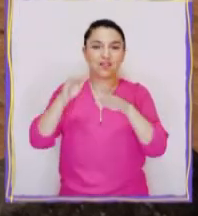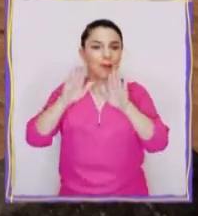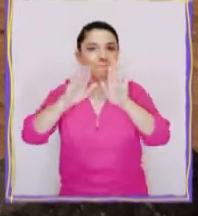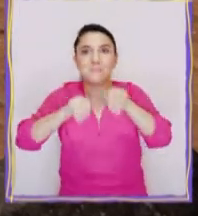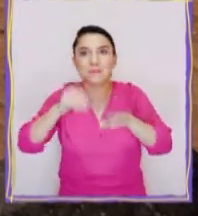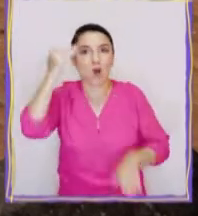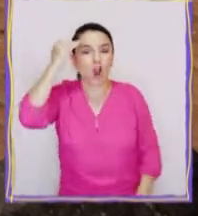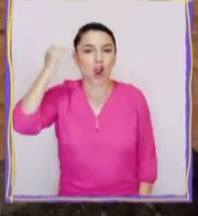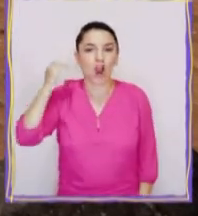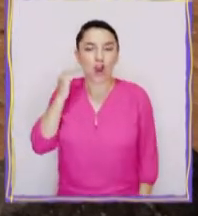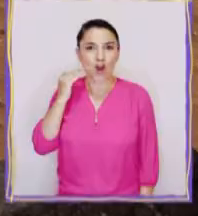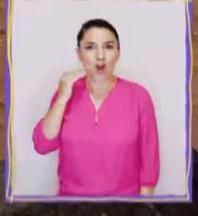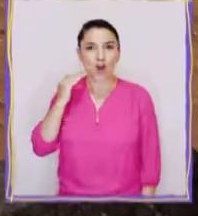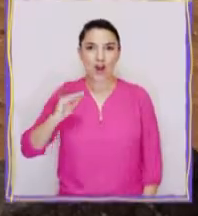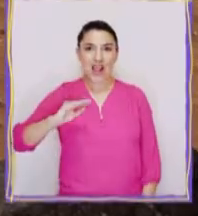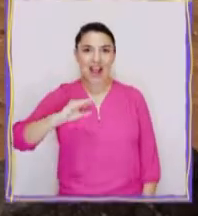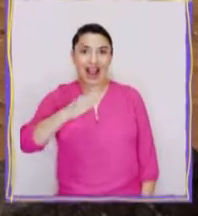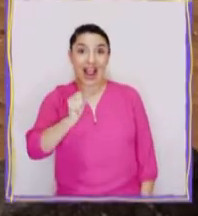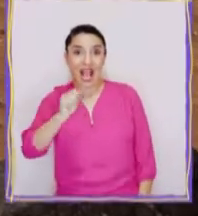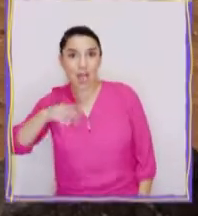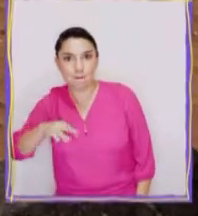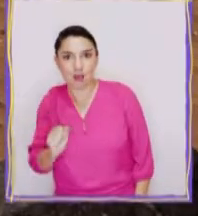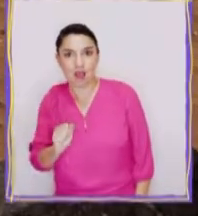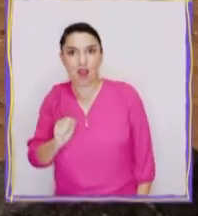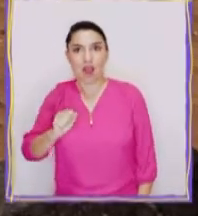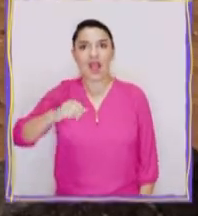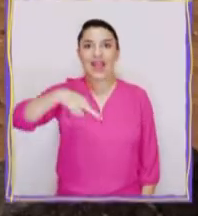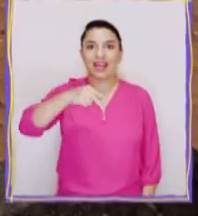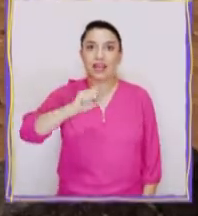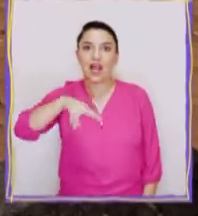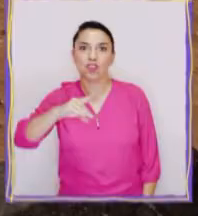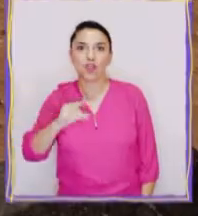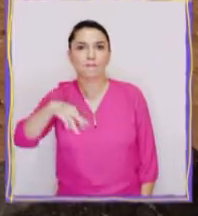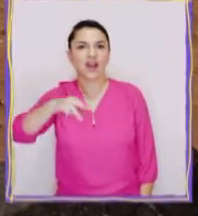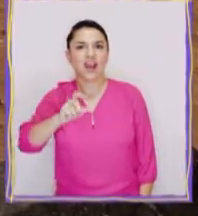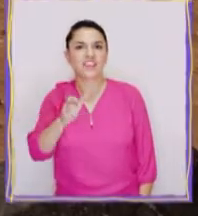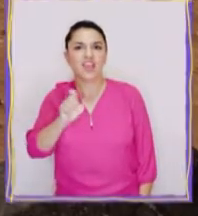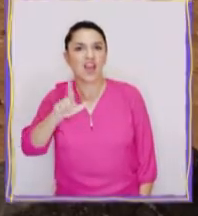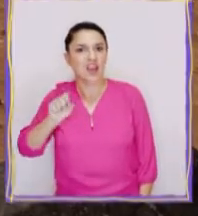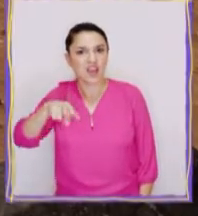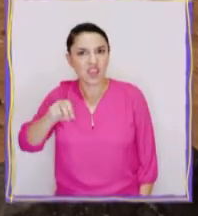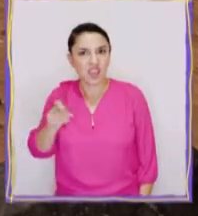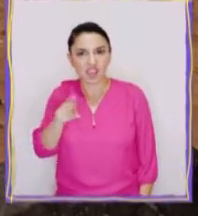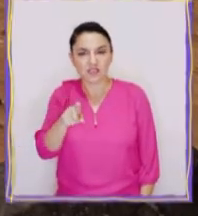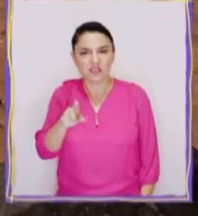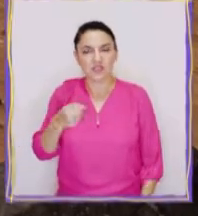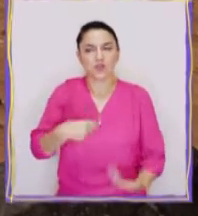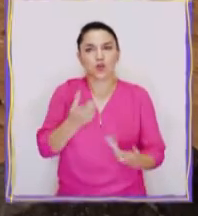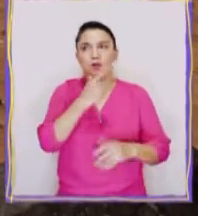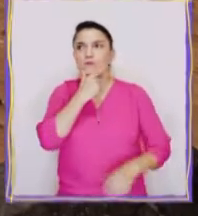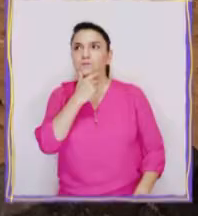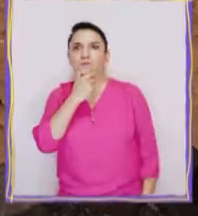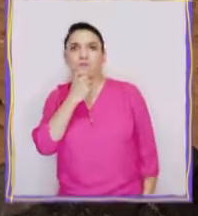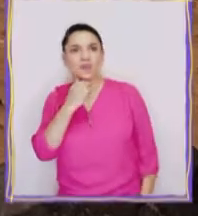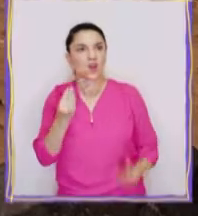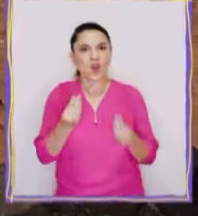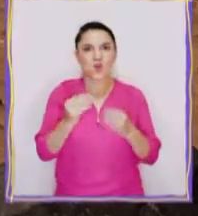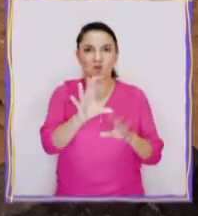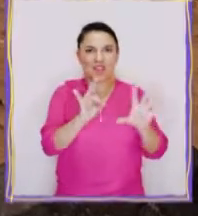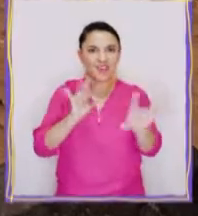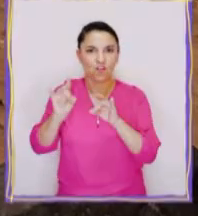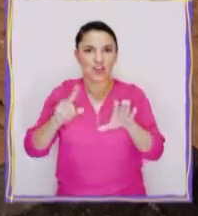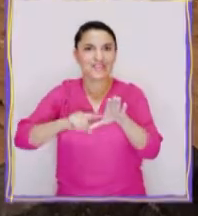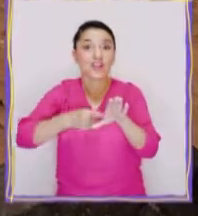¿Seré como Cristóbal Colón, Vasco da Gama o Hernando de Magallanes? Me pregunto, ¿qué cosas descubriré con